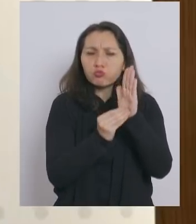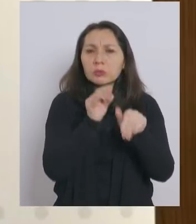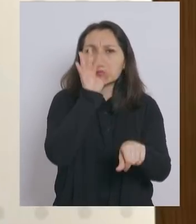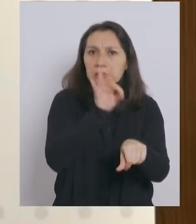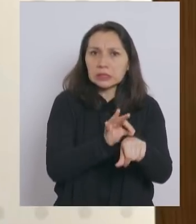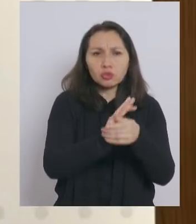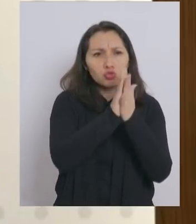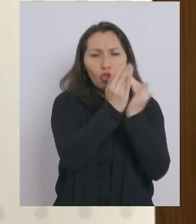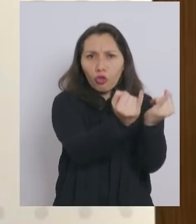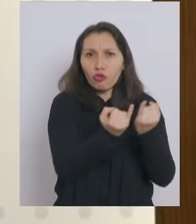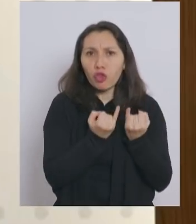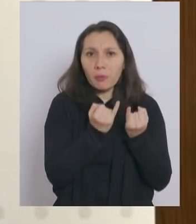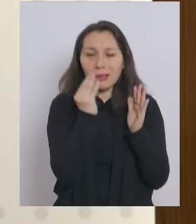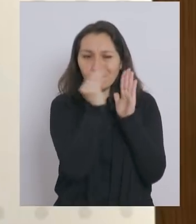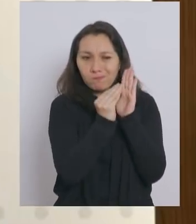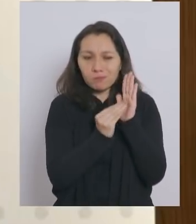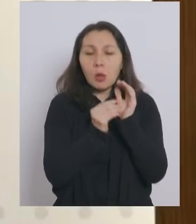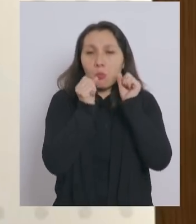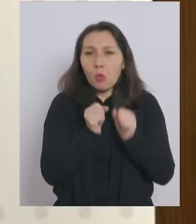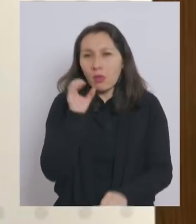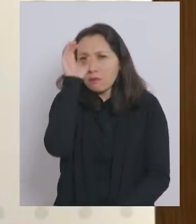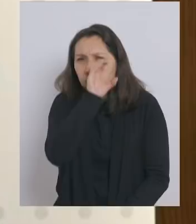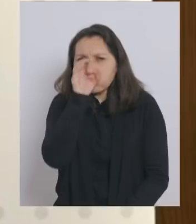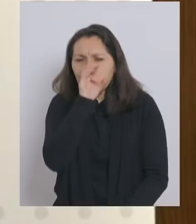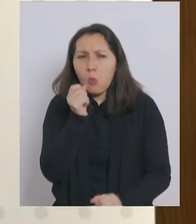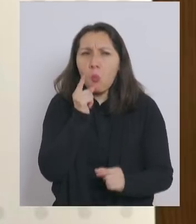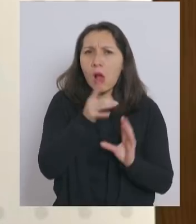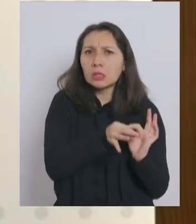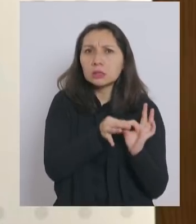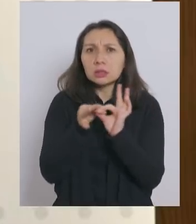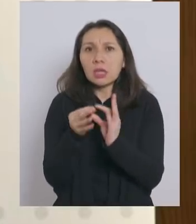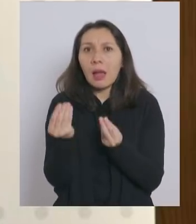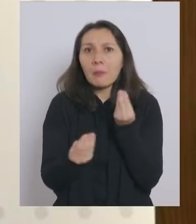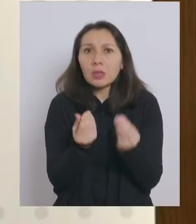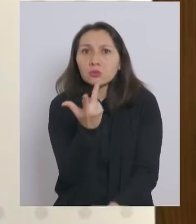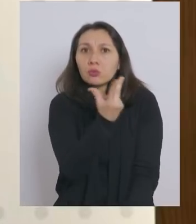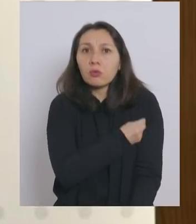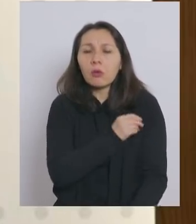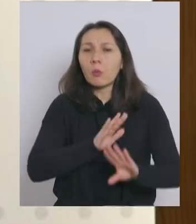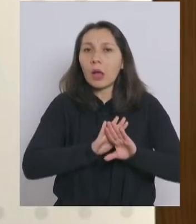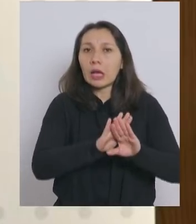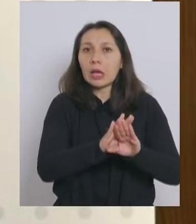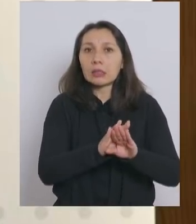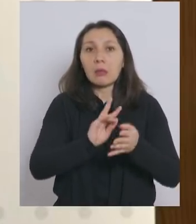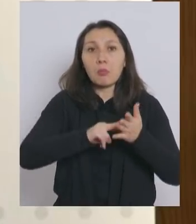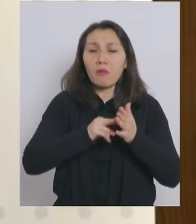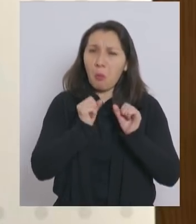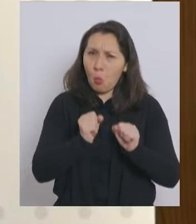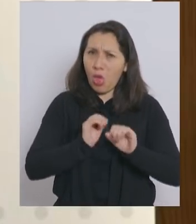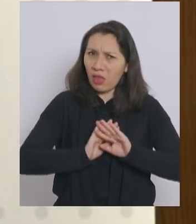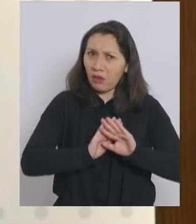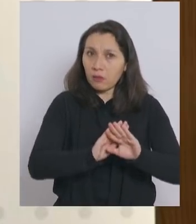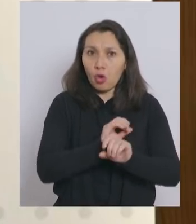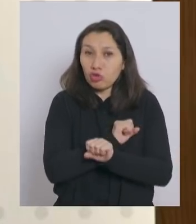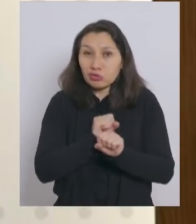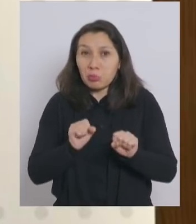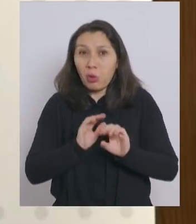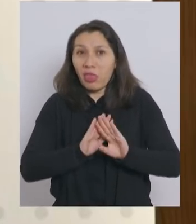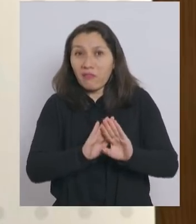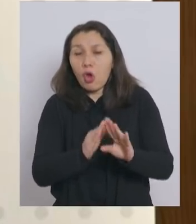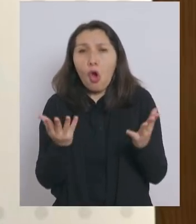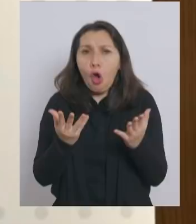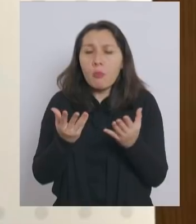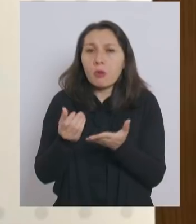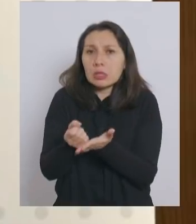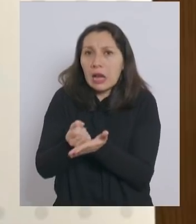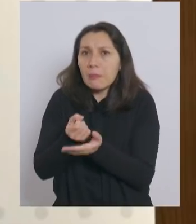esta materia, para justamente poder buscar la causalidad y cómo evitar esa reacción adversa, si se puede evitar, y si no se puede evitar, cómo